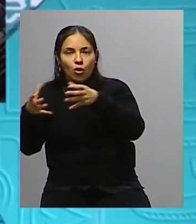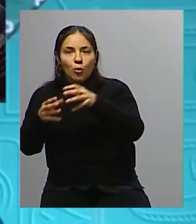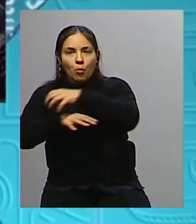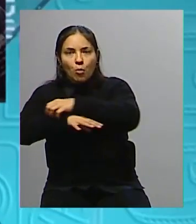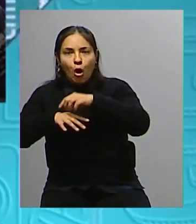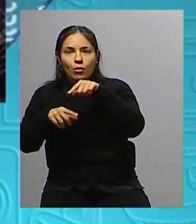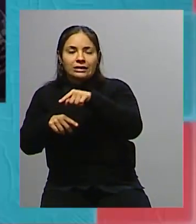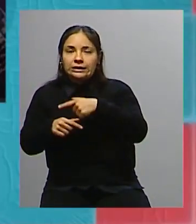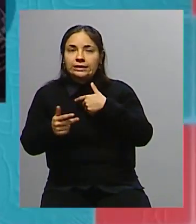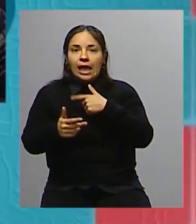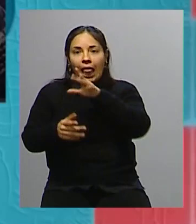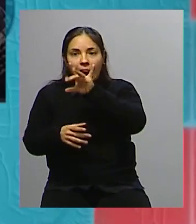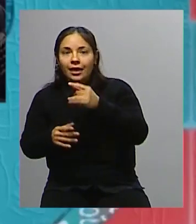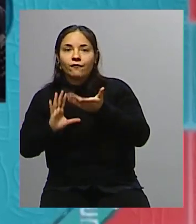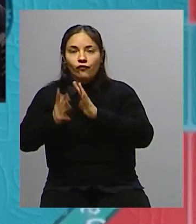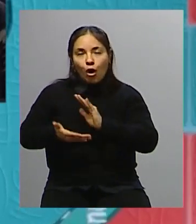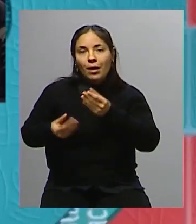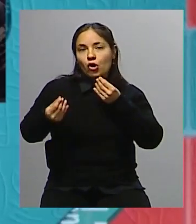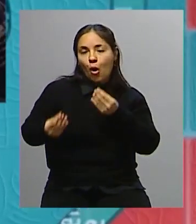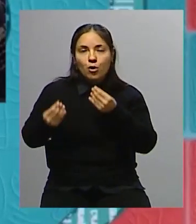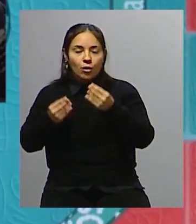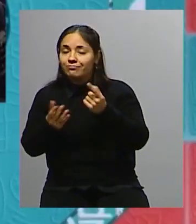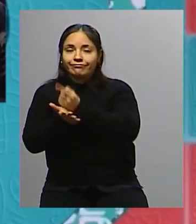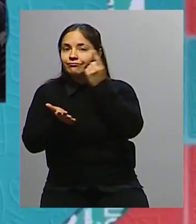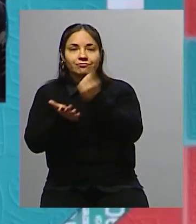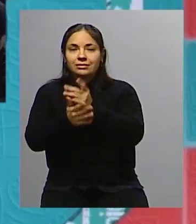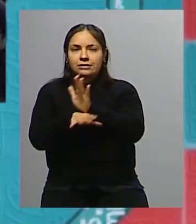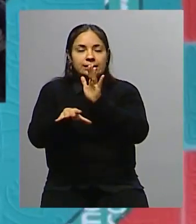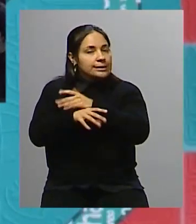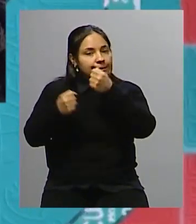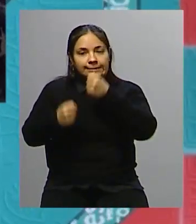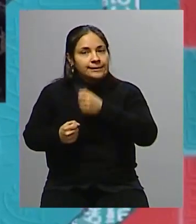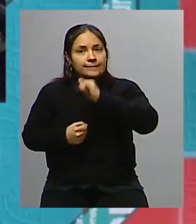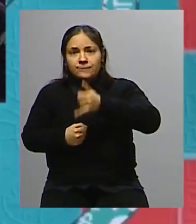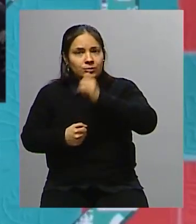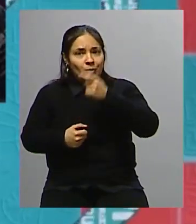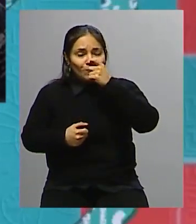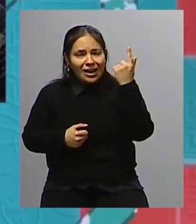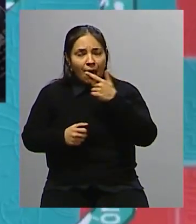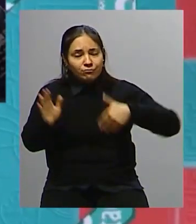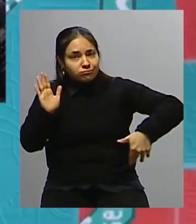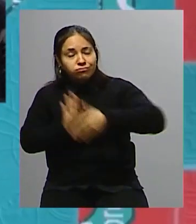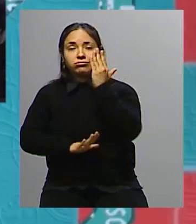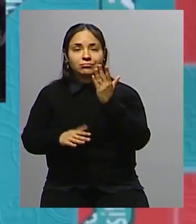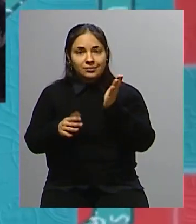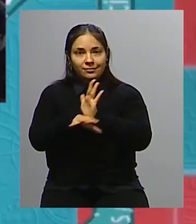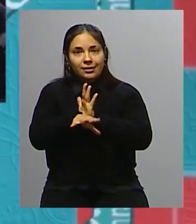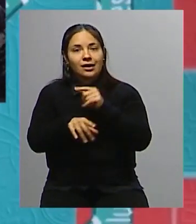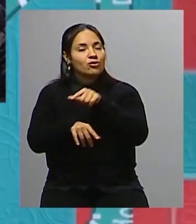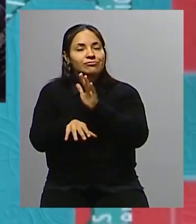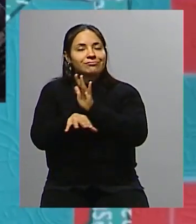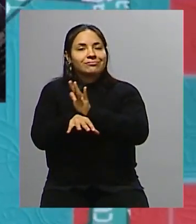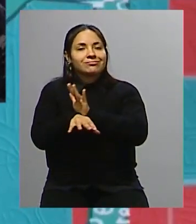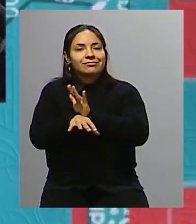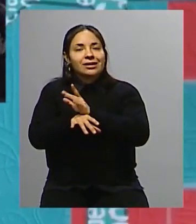tienen la capacidad de poder elegir ni cómo ni cuándo migrar, sino que se ven muy forzadas a irse y migrar, ¿no? Sí. Y eso genera que las